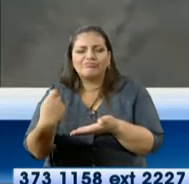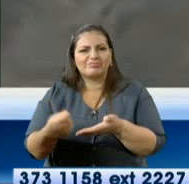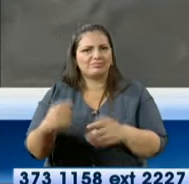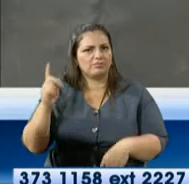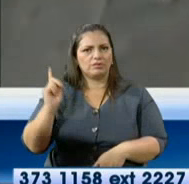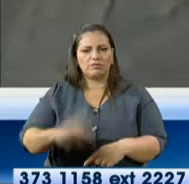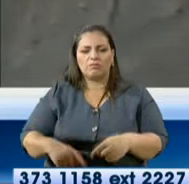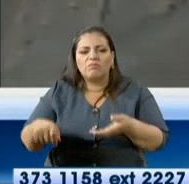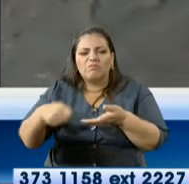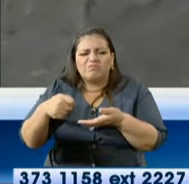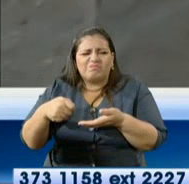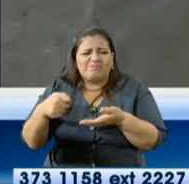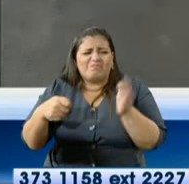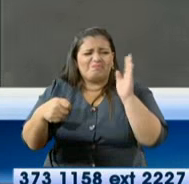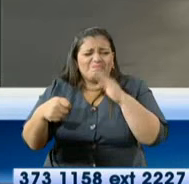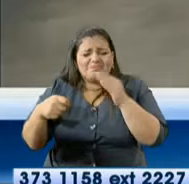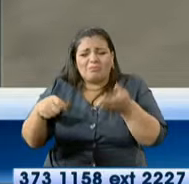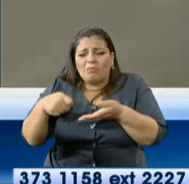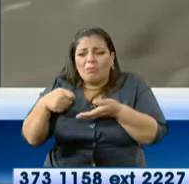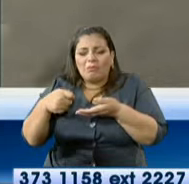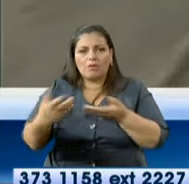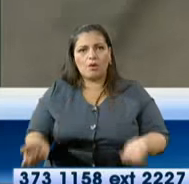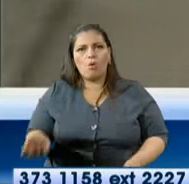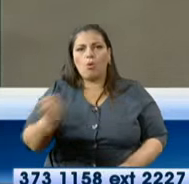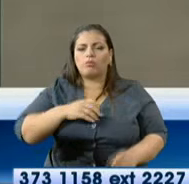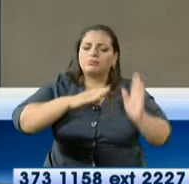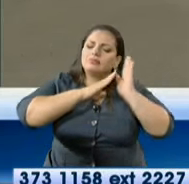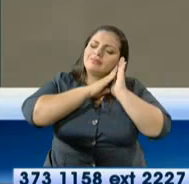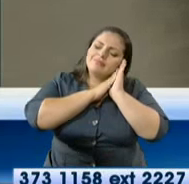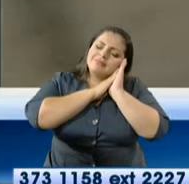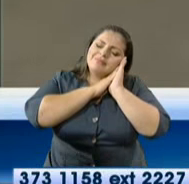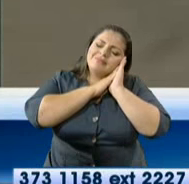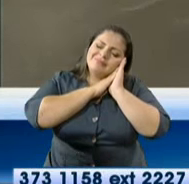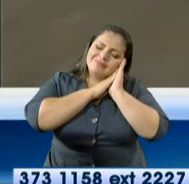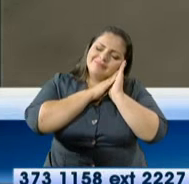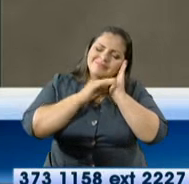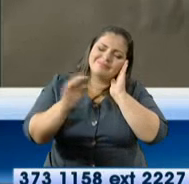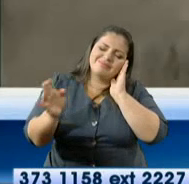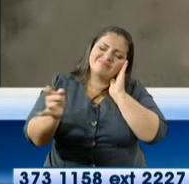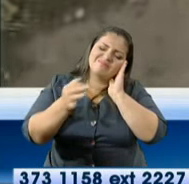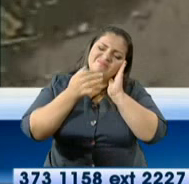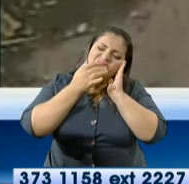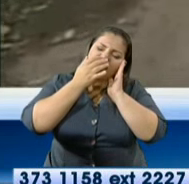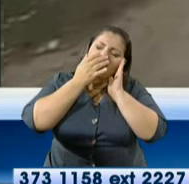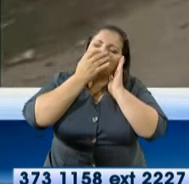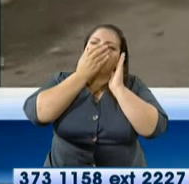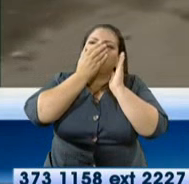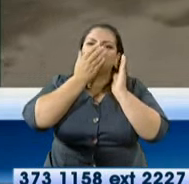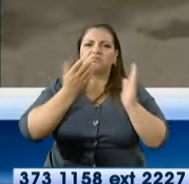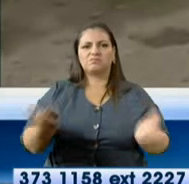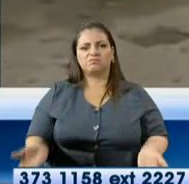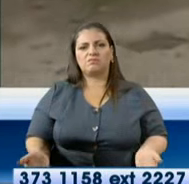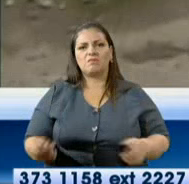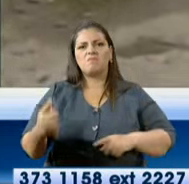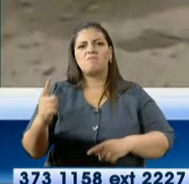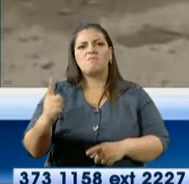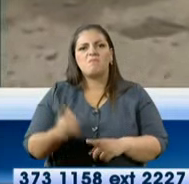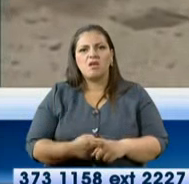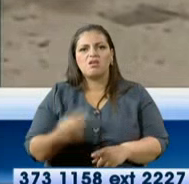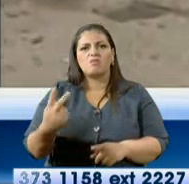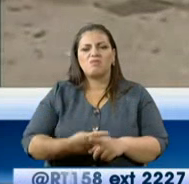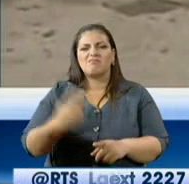menos, casi tres, es como ellos han vivido con esto, Hugo. Casi 3 meses. No, Enrique, no